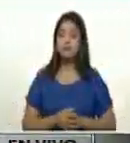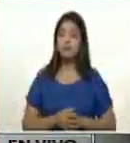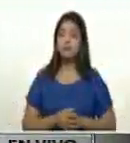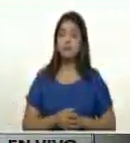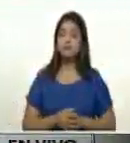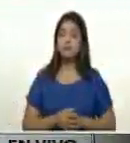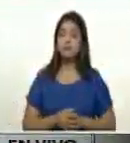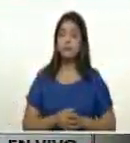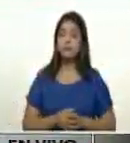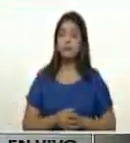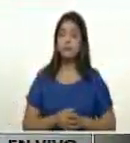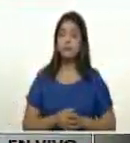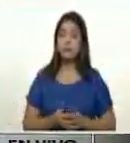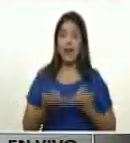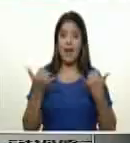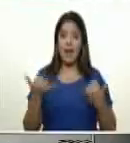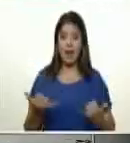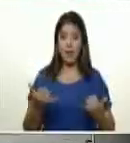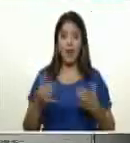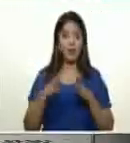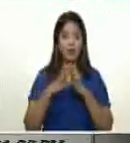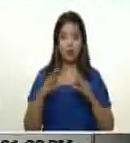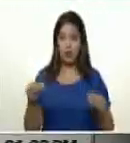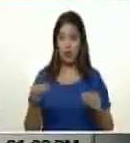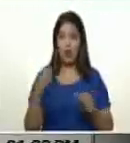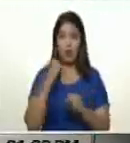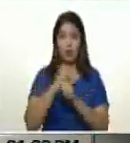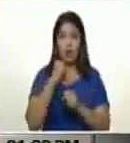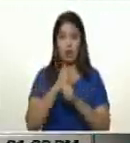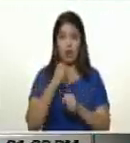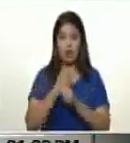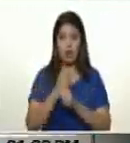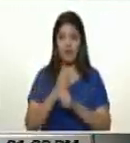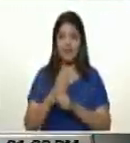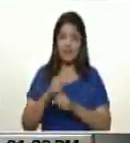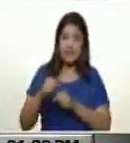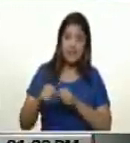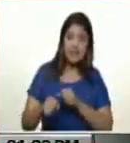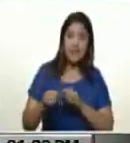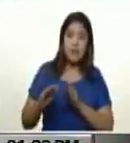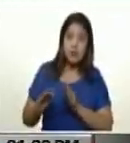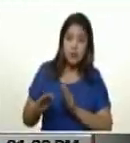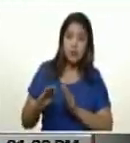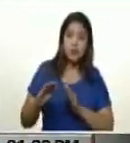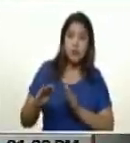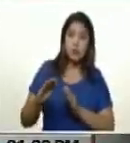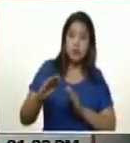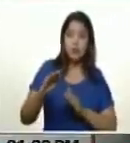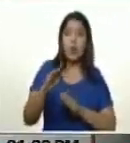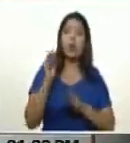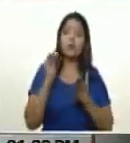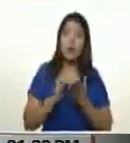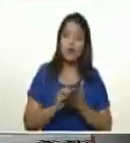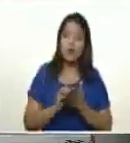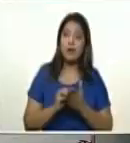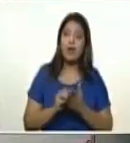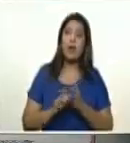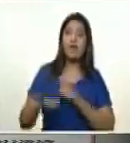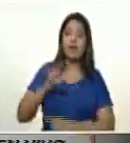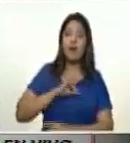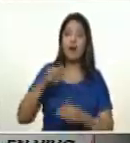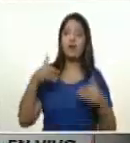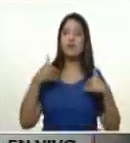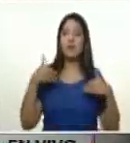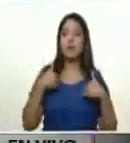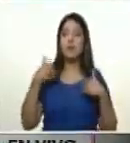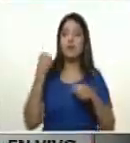actualmente los box se mueven manualmente, los trabajadores van empujando cada box, ¿verdad? Volvemos a lo mismo, afectación del trabajador por